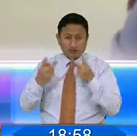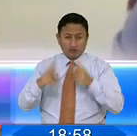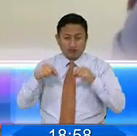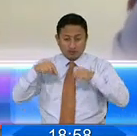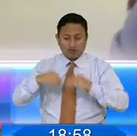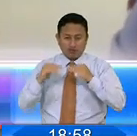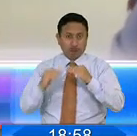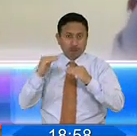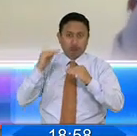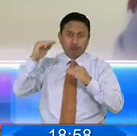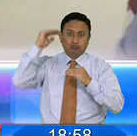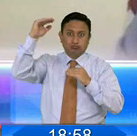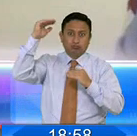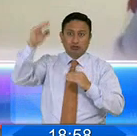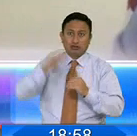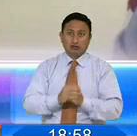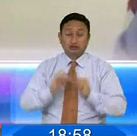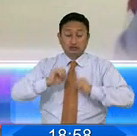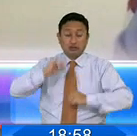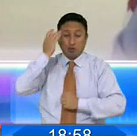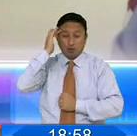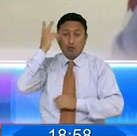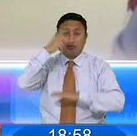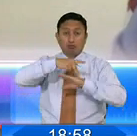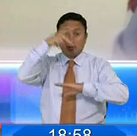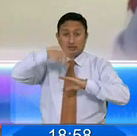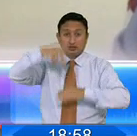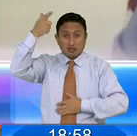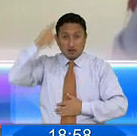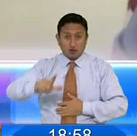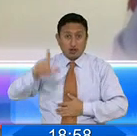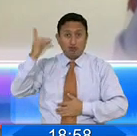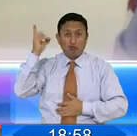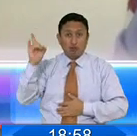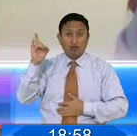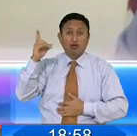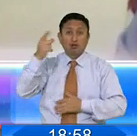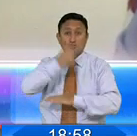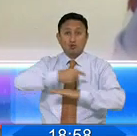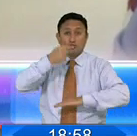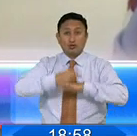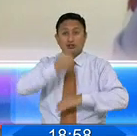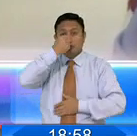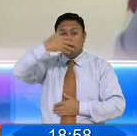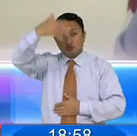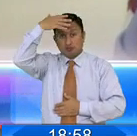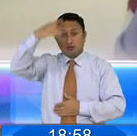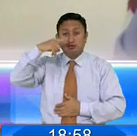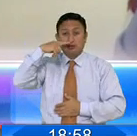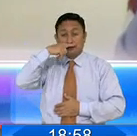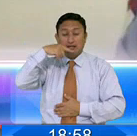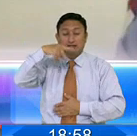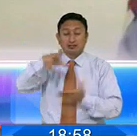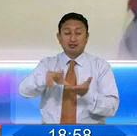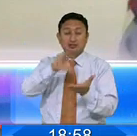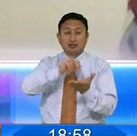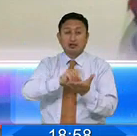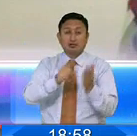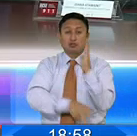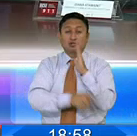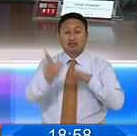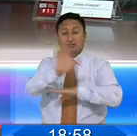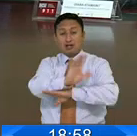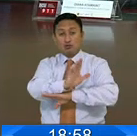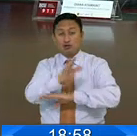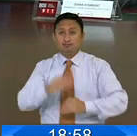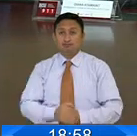crecimientos preocupantes y se repite Pichincha, Loja, Bolívar, Guayas, Santo Domingo, Cañar, Napo, Sucumbíos y Zamora Chinchipe.